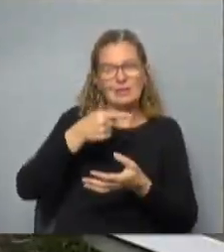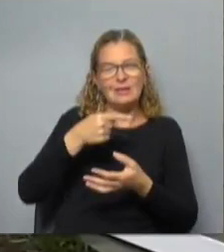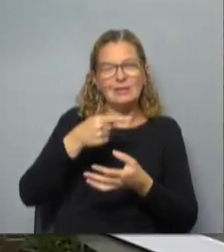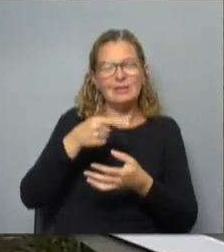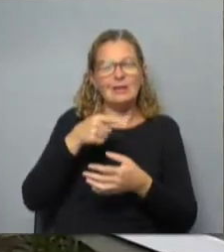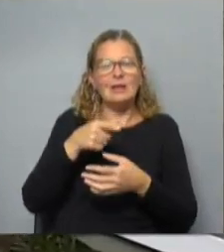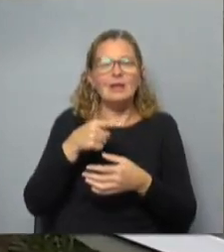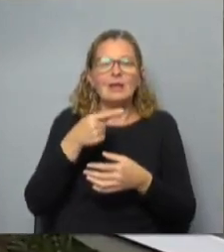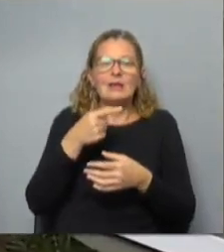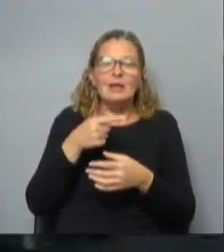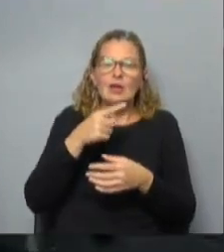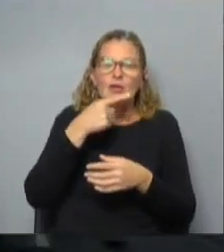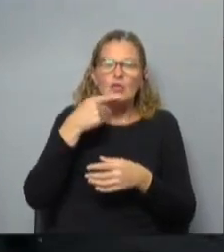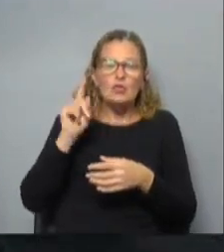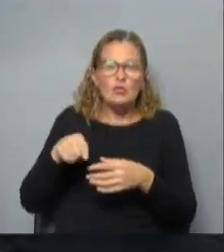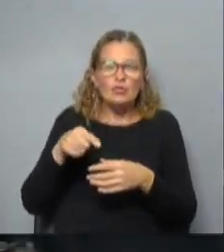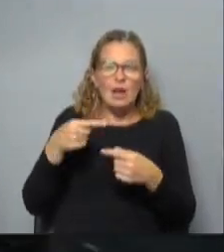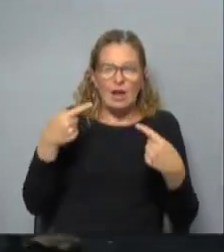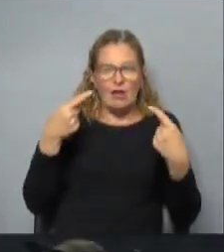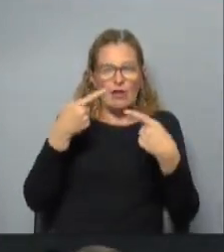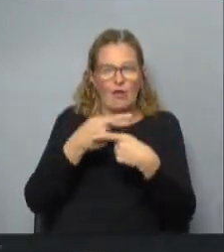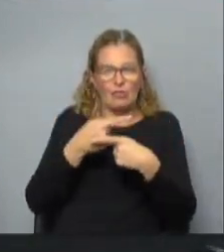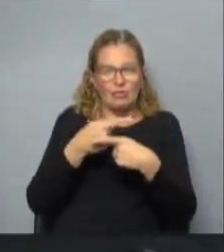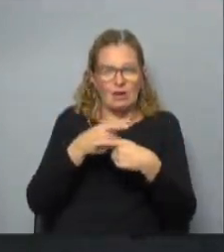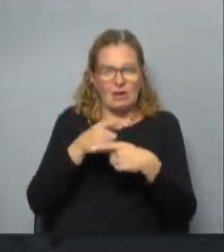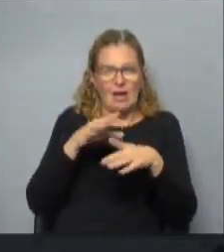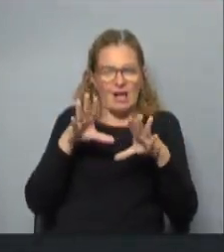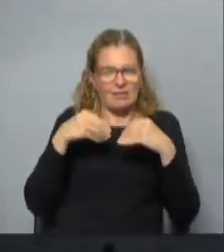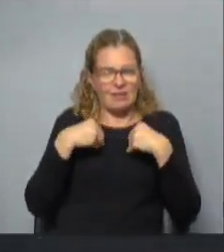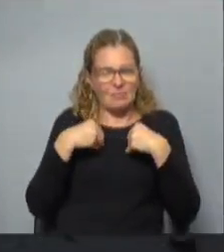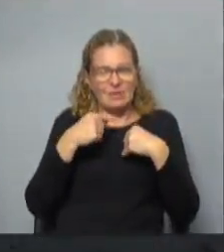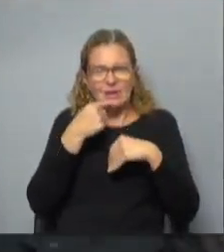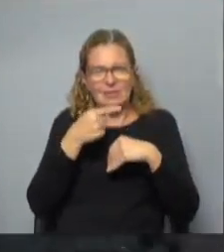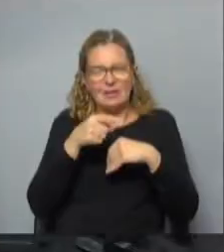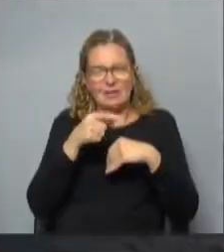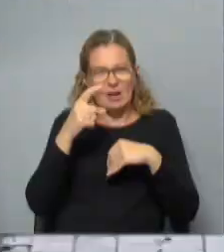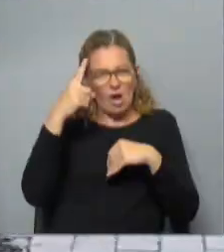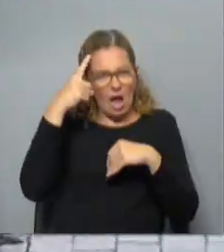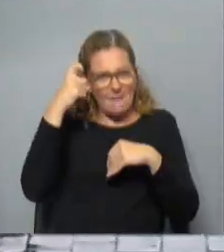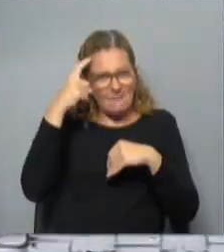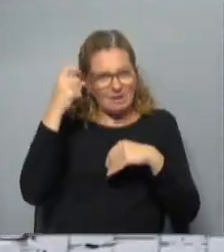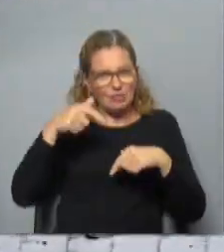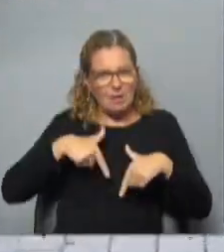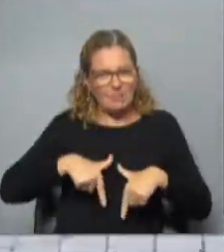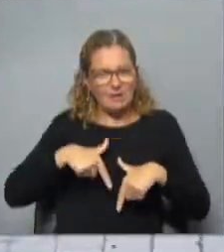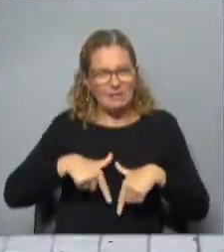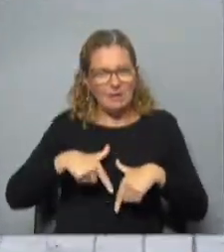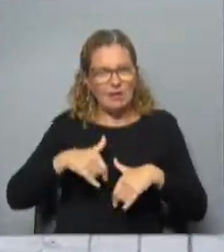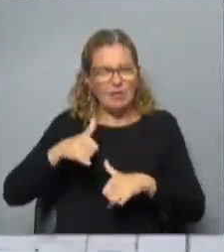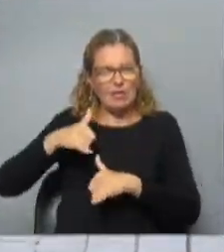peskov sostuvo que rusia rechaza categóricamente todas las acusaciones y aseguró que los expertos del ministerio ruso de defensa